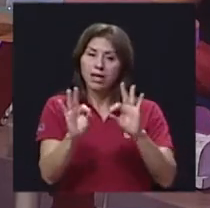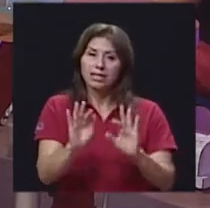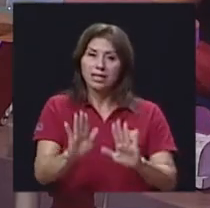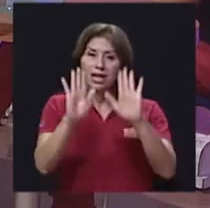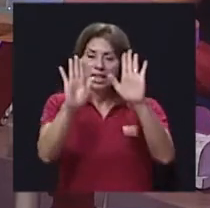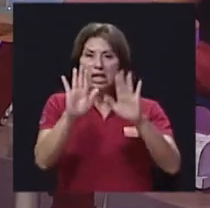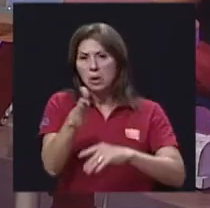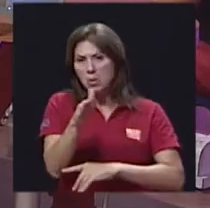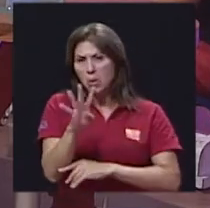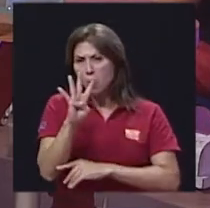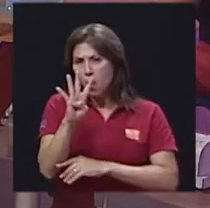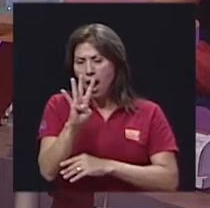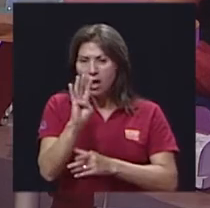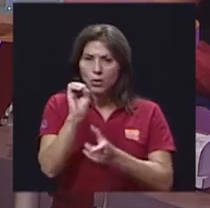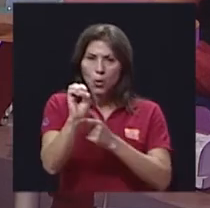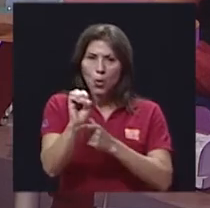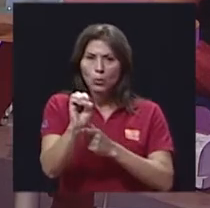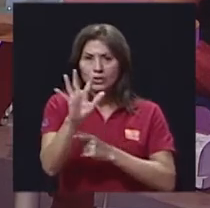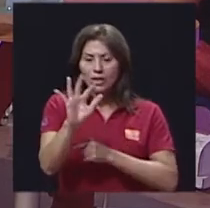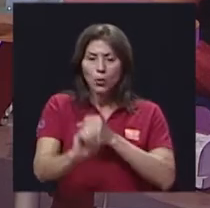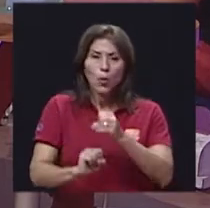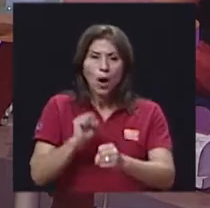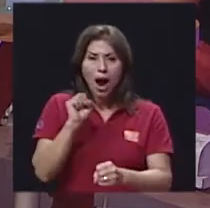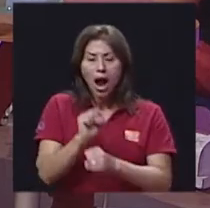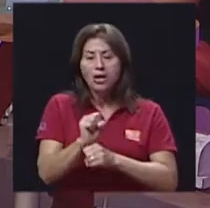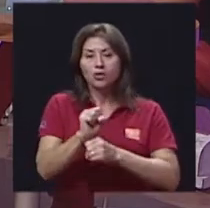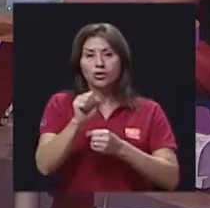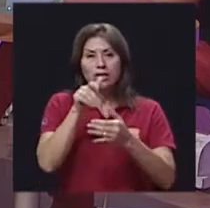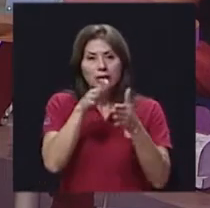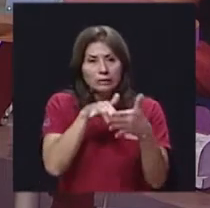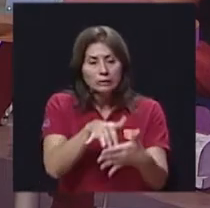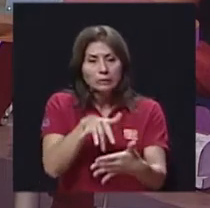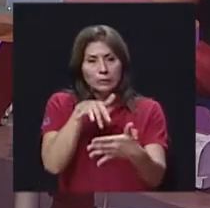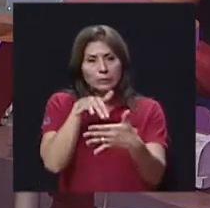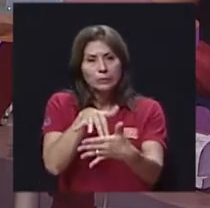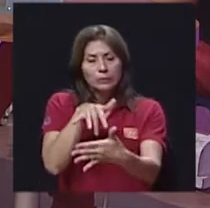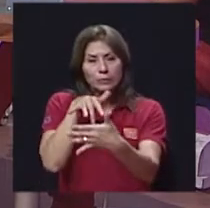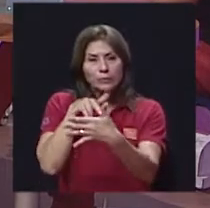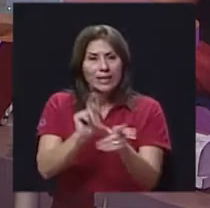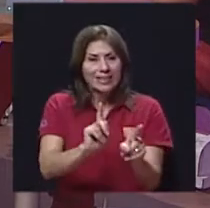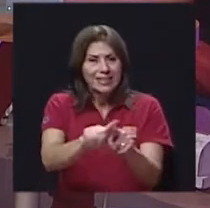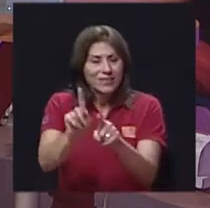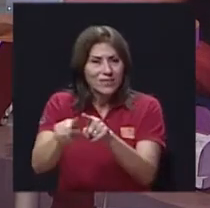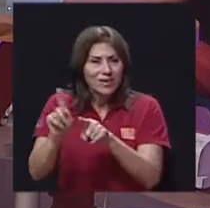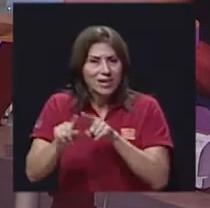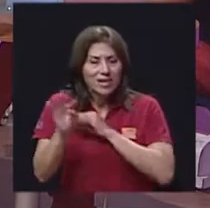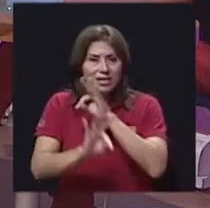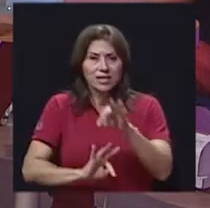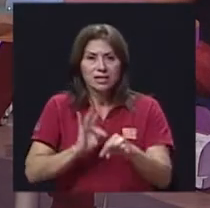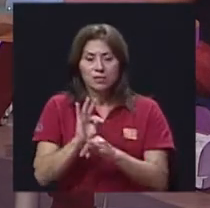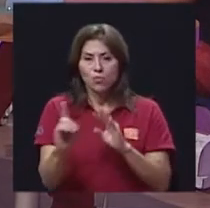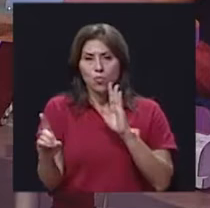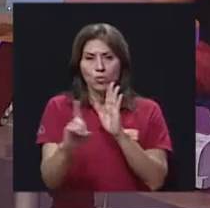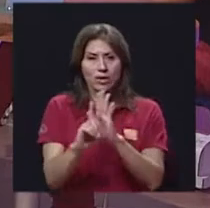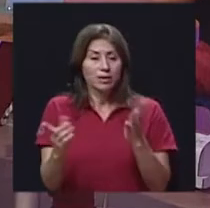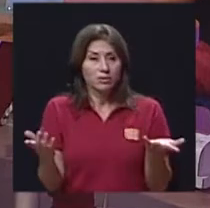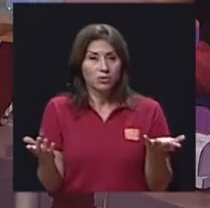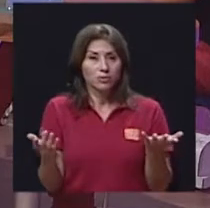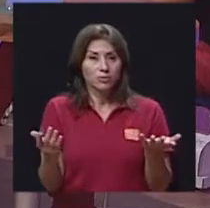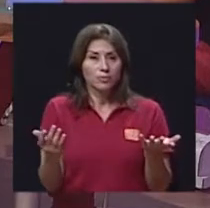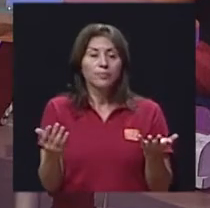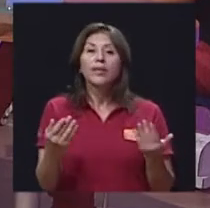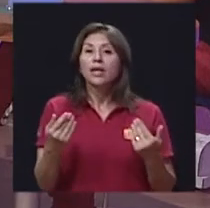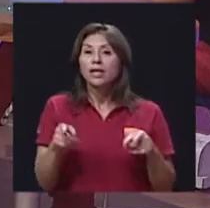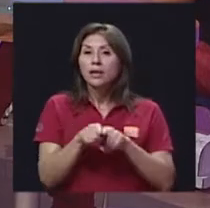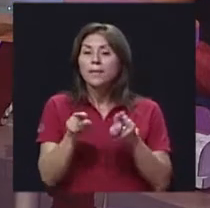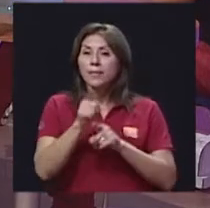4 o 5 años de formación, ¿verdad? En derechos a todo nivel. Y después el